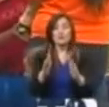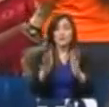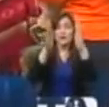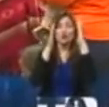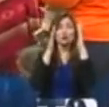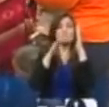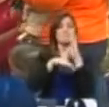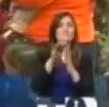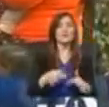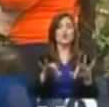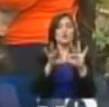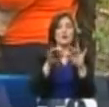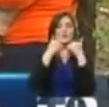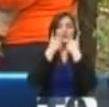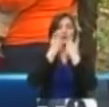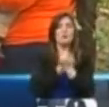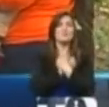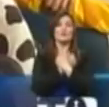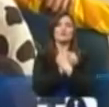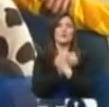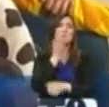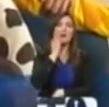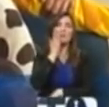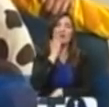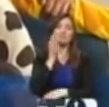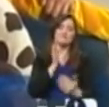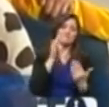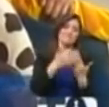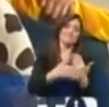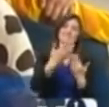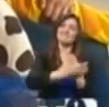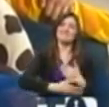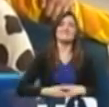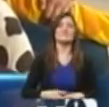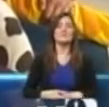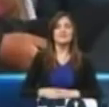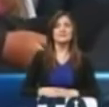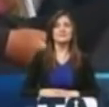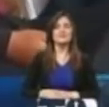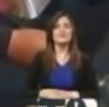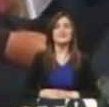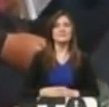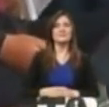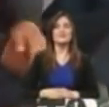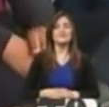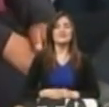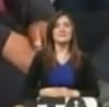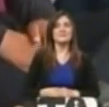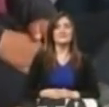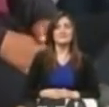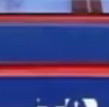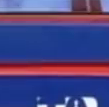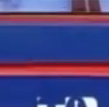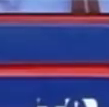atención prioritaria, de la ternura y amor infinito que solo una madre puede personificar. En Quito, Daniela Valencia,